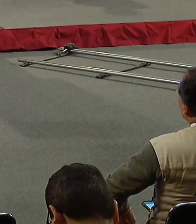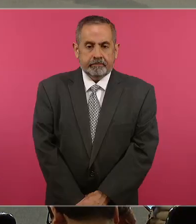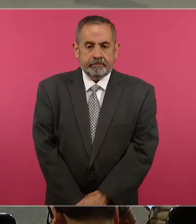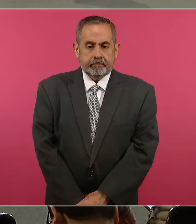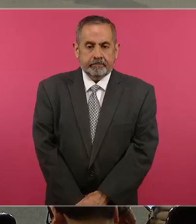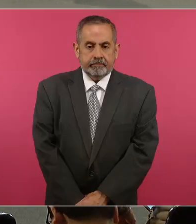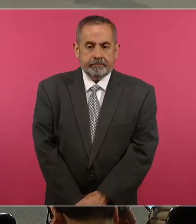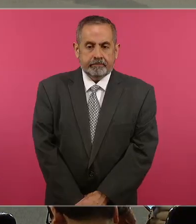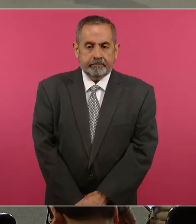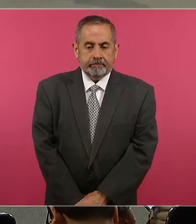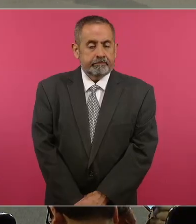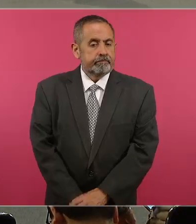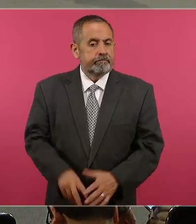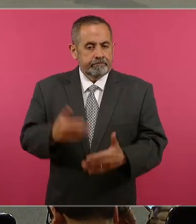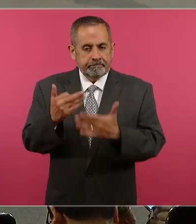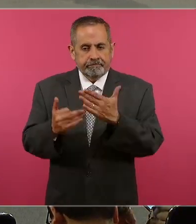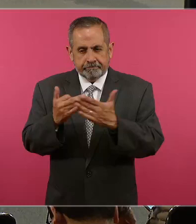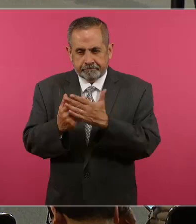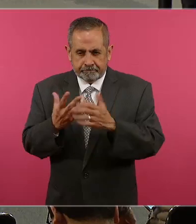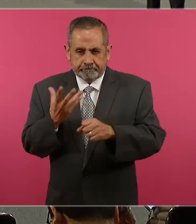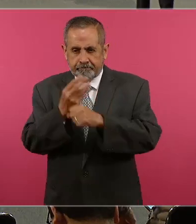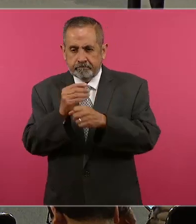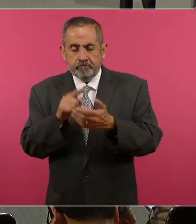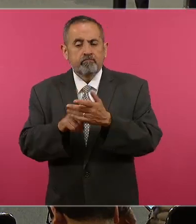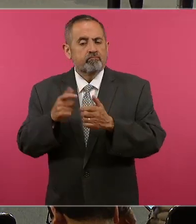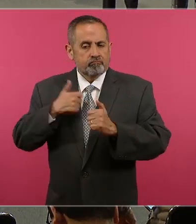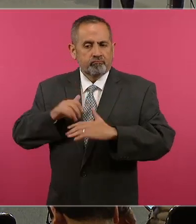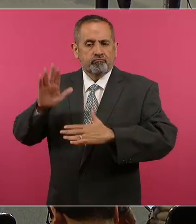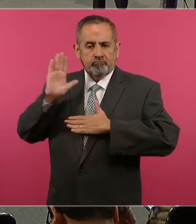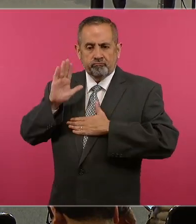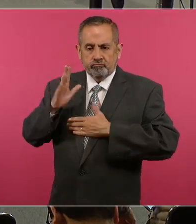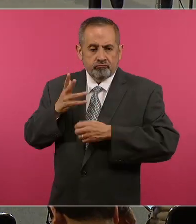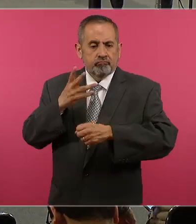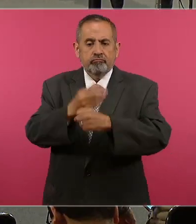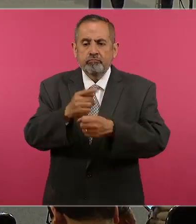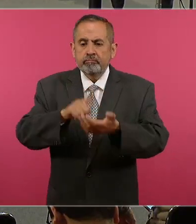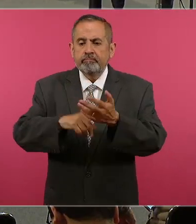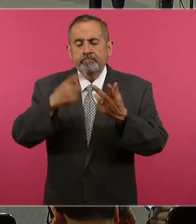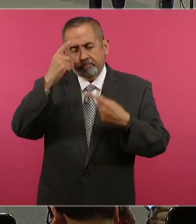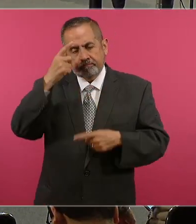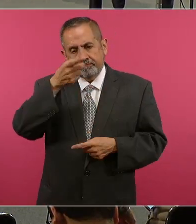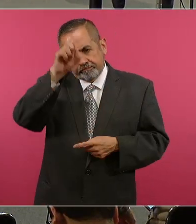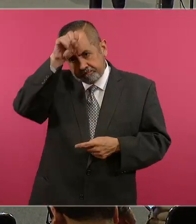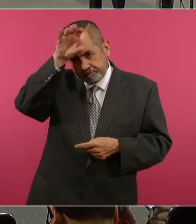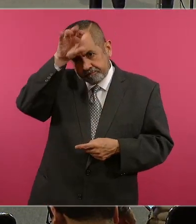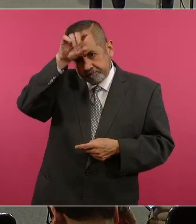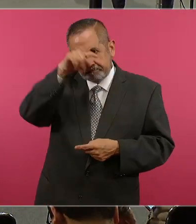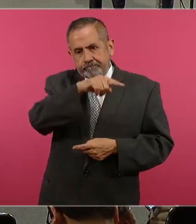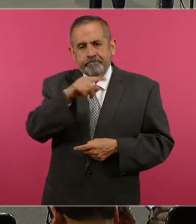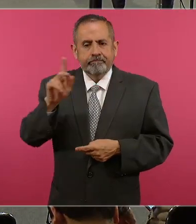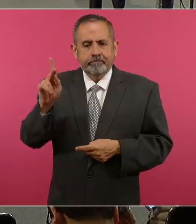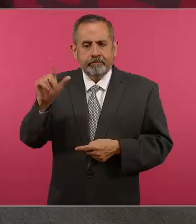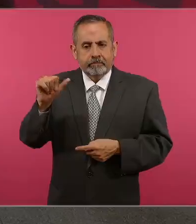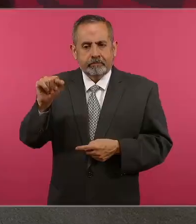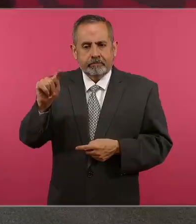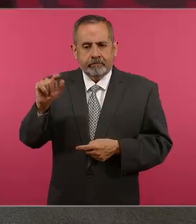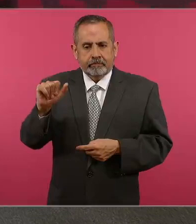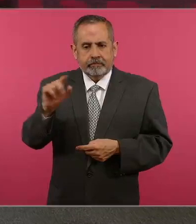que hicimos para rescatar a los mineros atrapados de Pasta de Concho